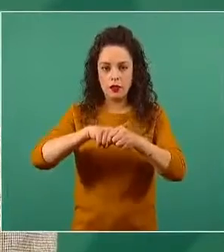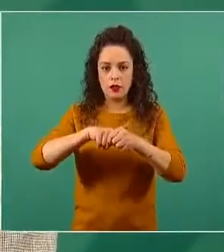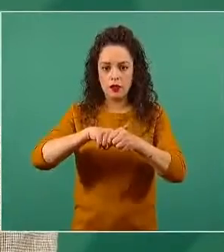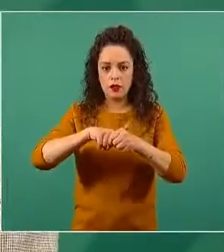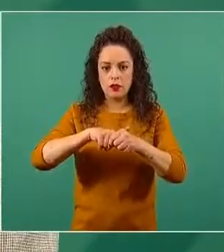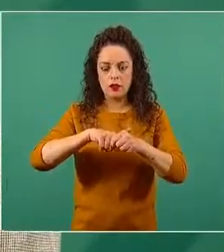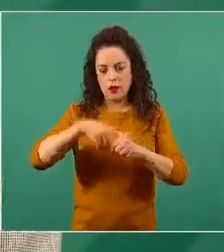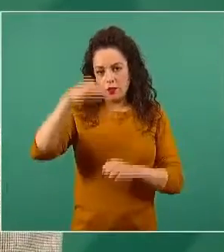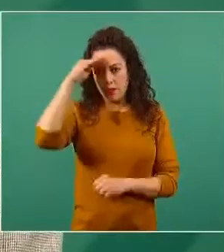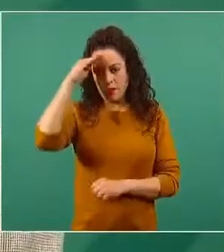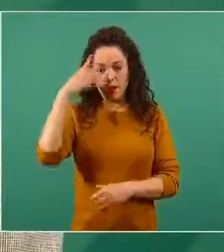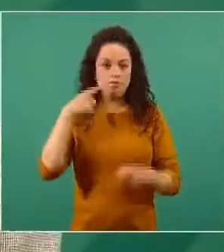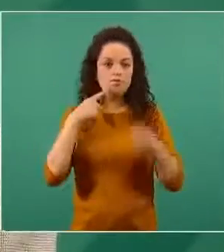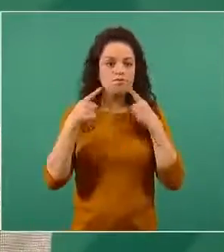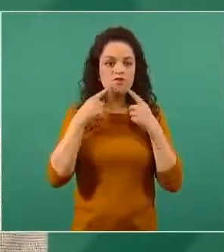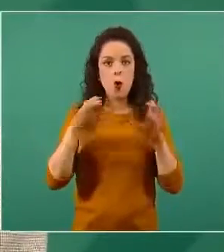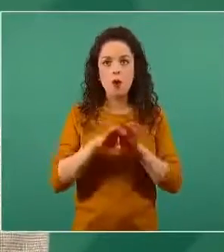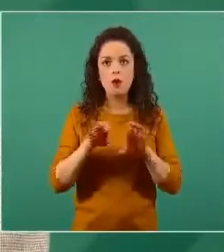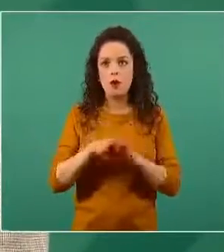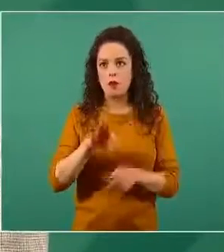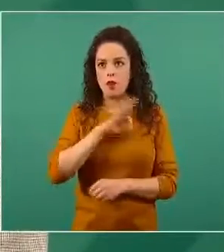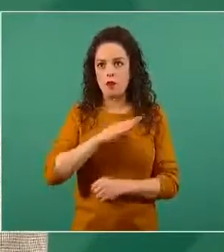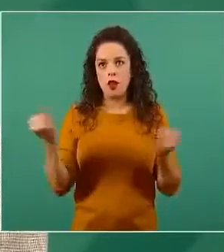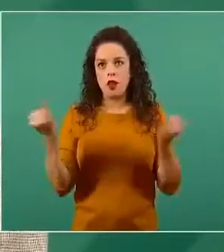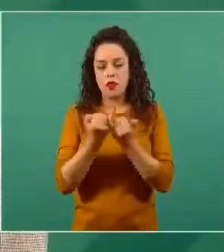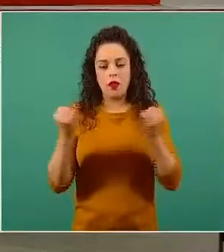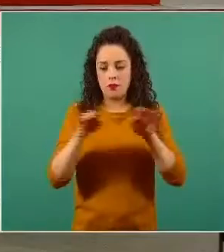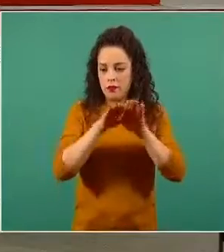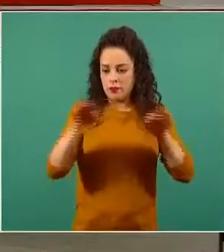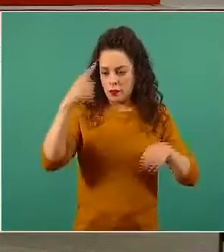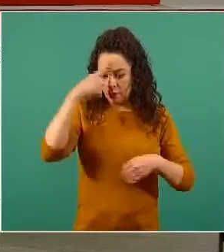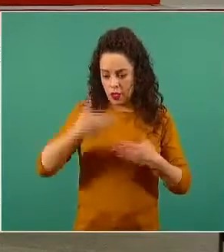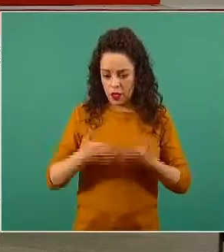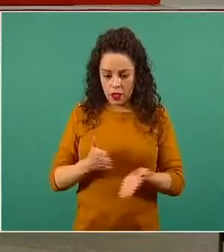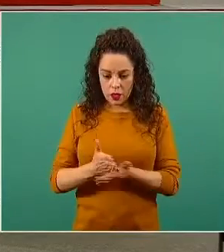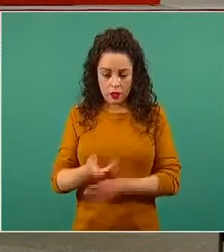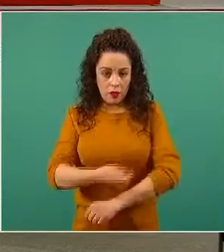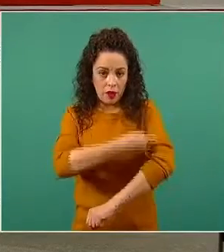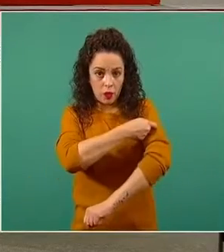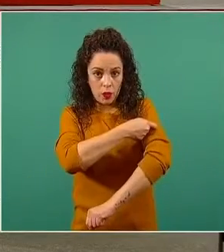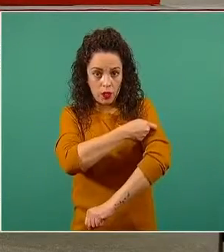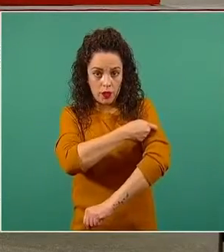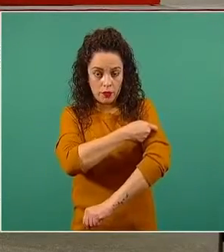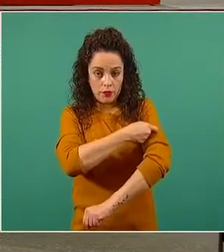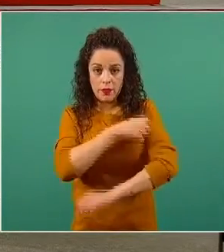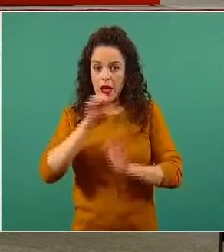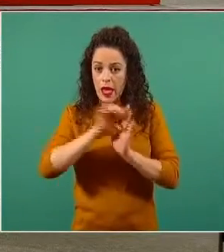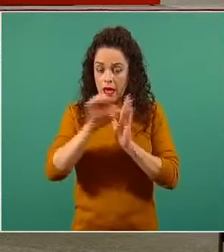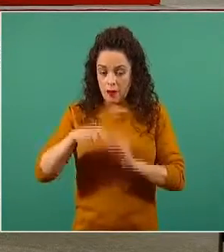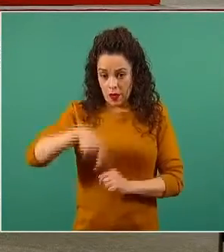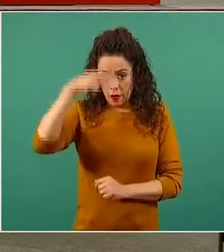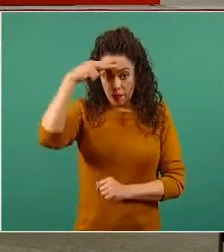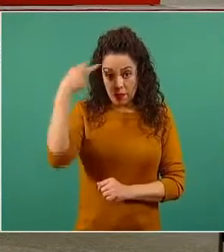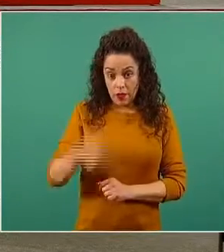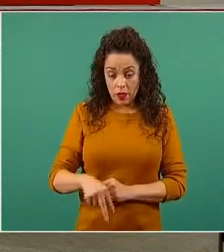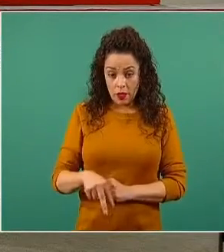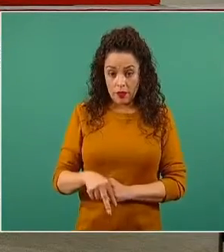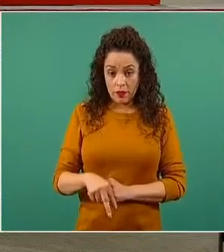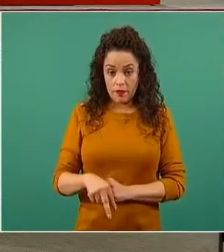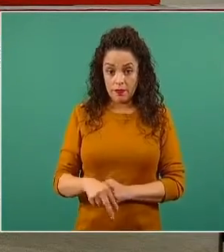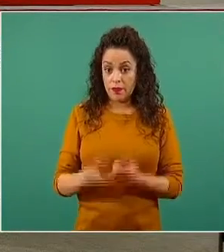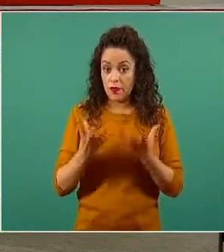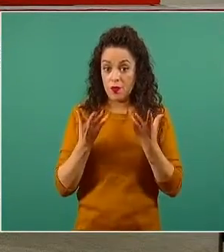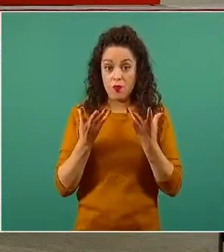ha buscado tener una mayor equidad en el acceso a las vacunas. En el caso de México, donde hemos tenido un